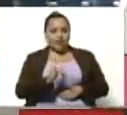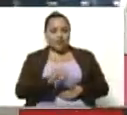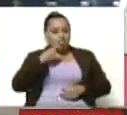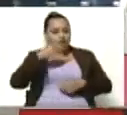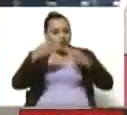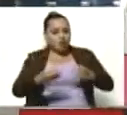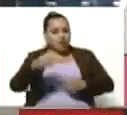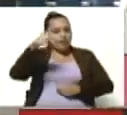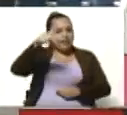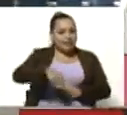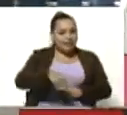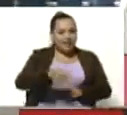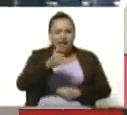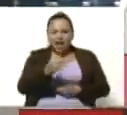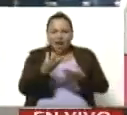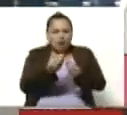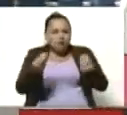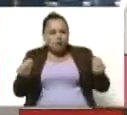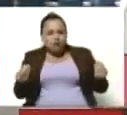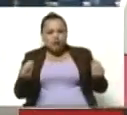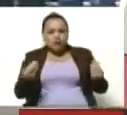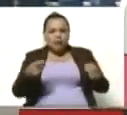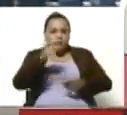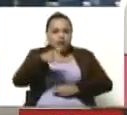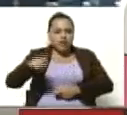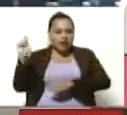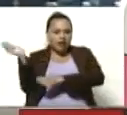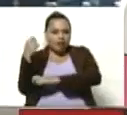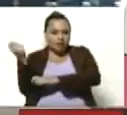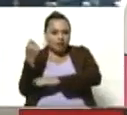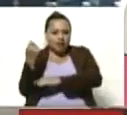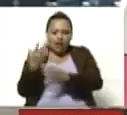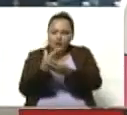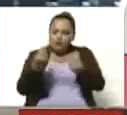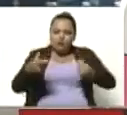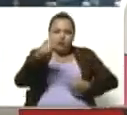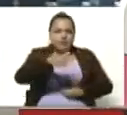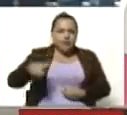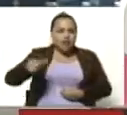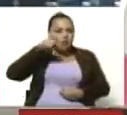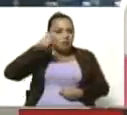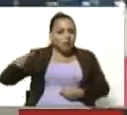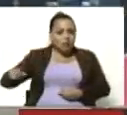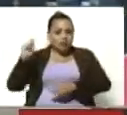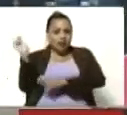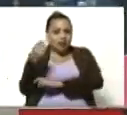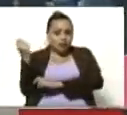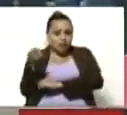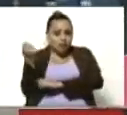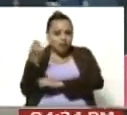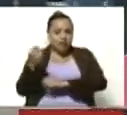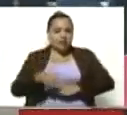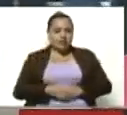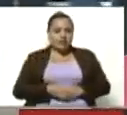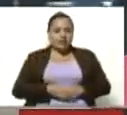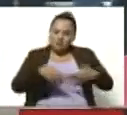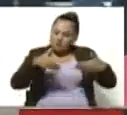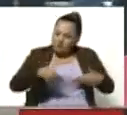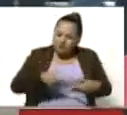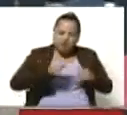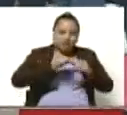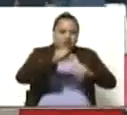aquí hay bastante apureño bastante pueblo apureño para pelear